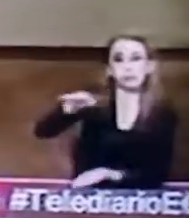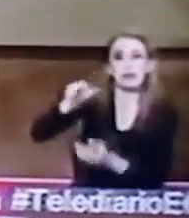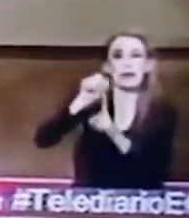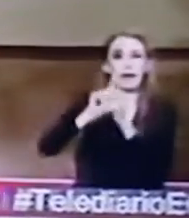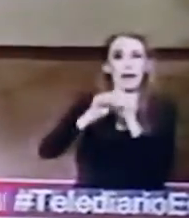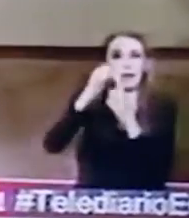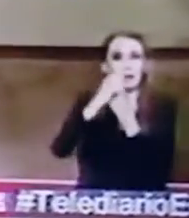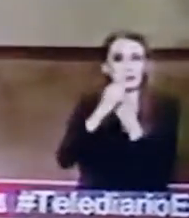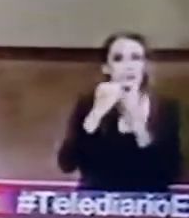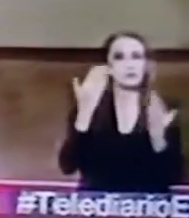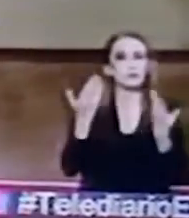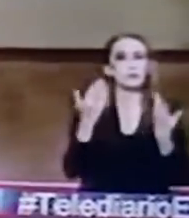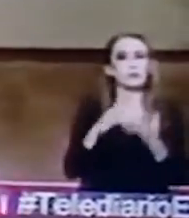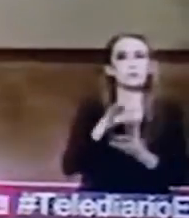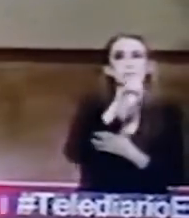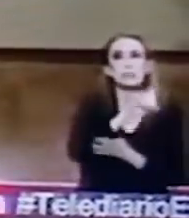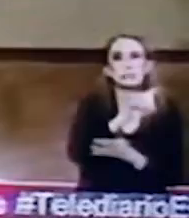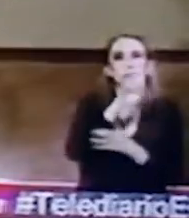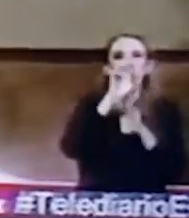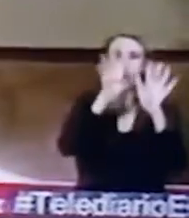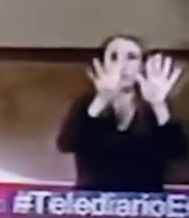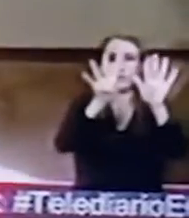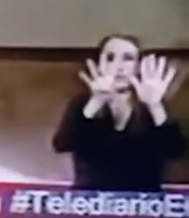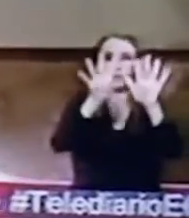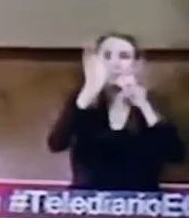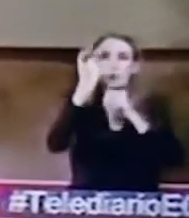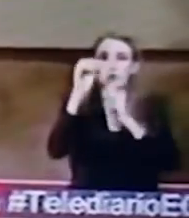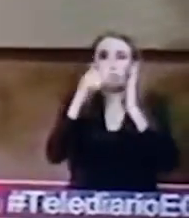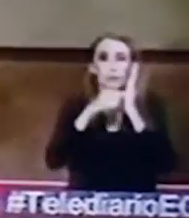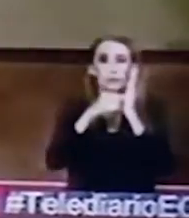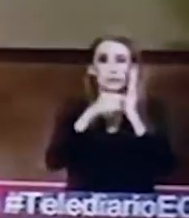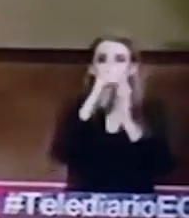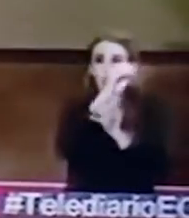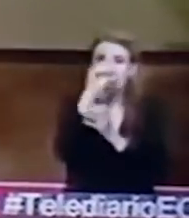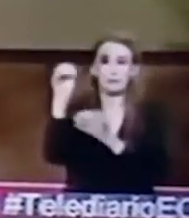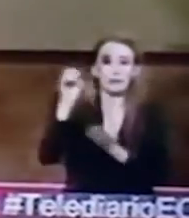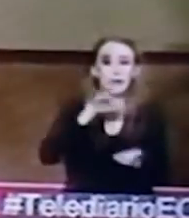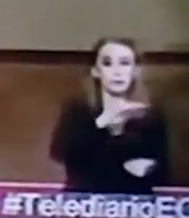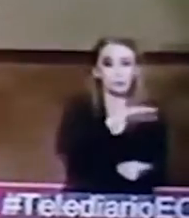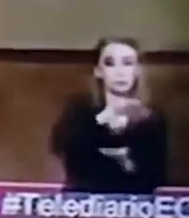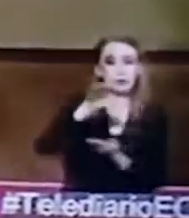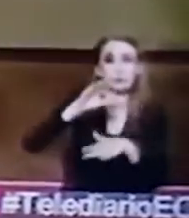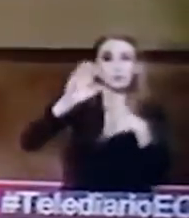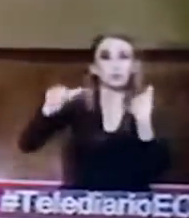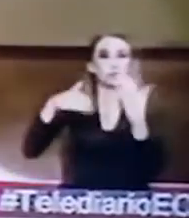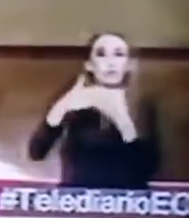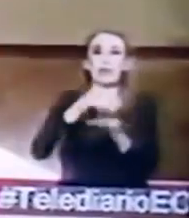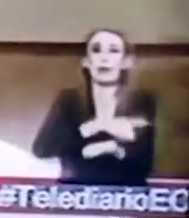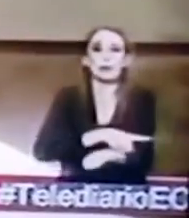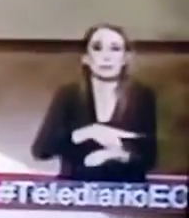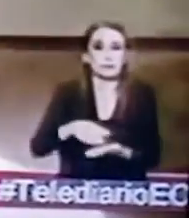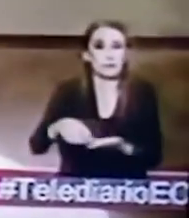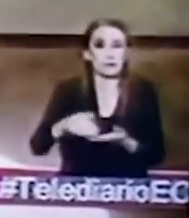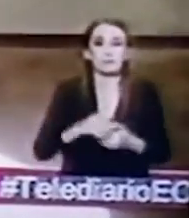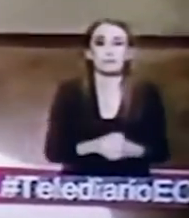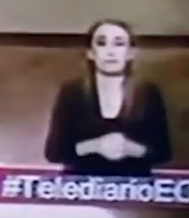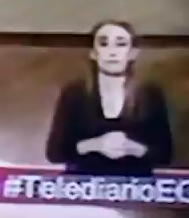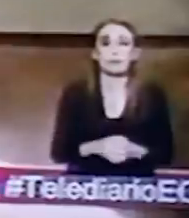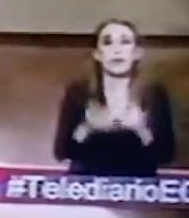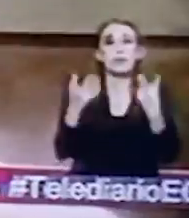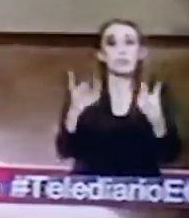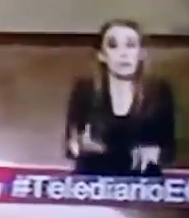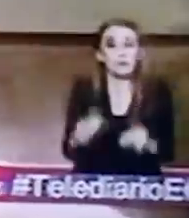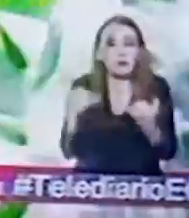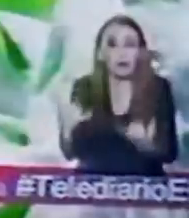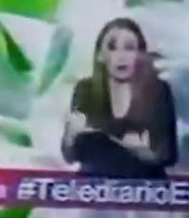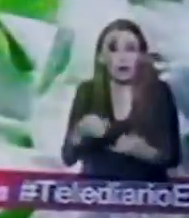significa 190 mil cajas semanales, versus las 35 mil que actualmente